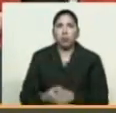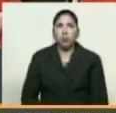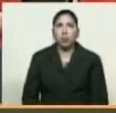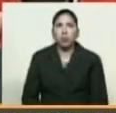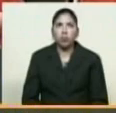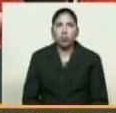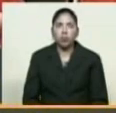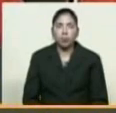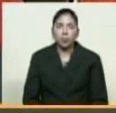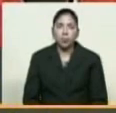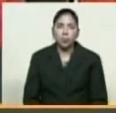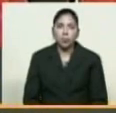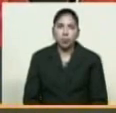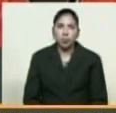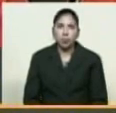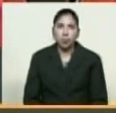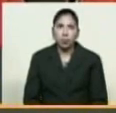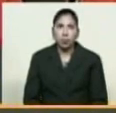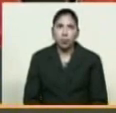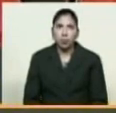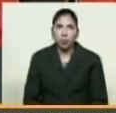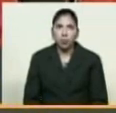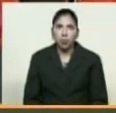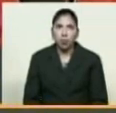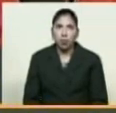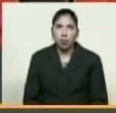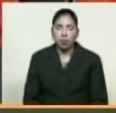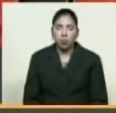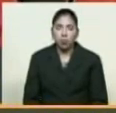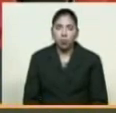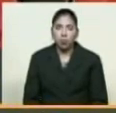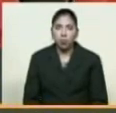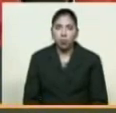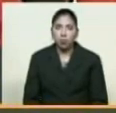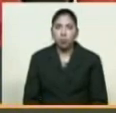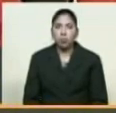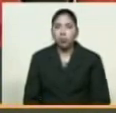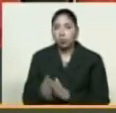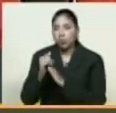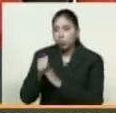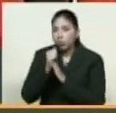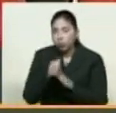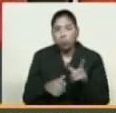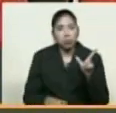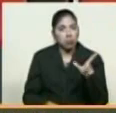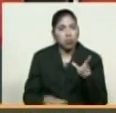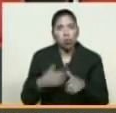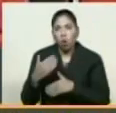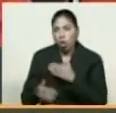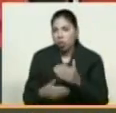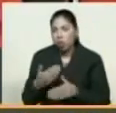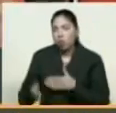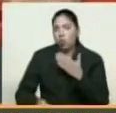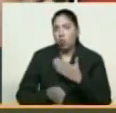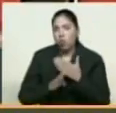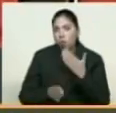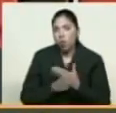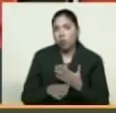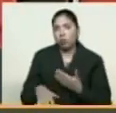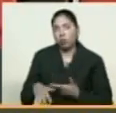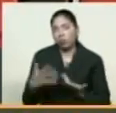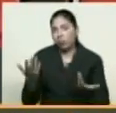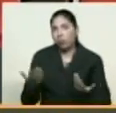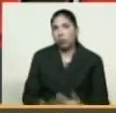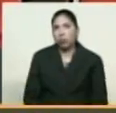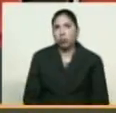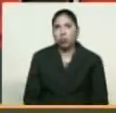movimiento. Los dirigentes del Partido Socialista Unido de Venezuela siguen haciendo su trabajo. Los equipos políticos estatales están intactos.